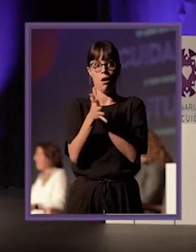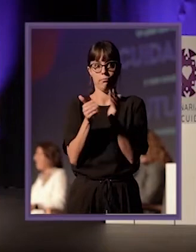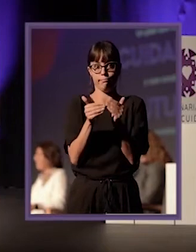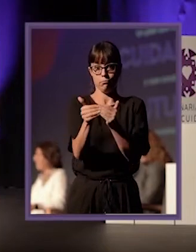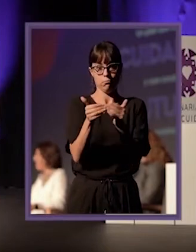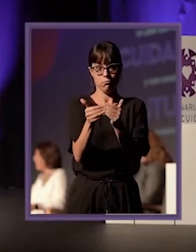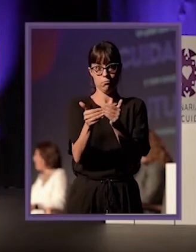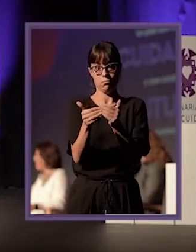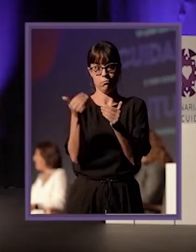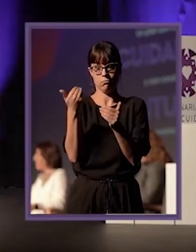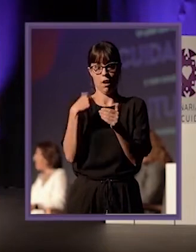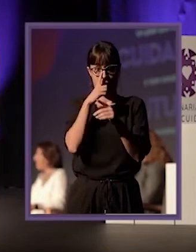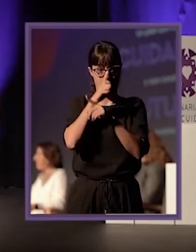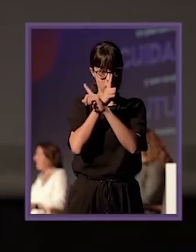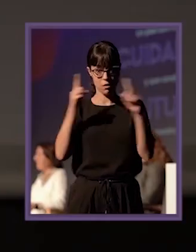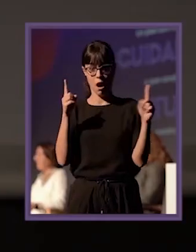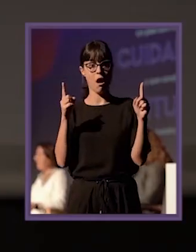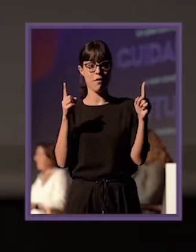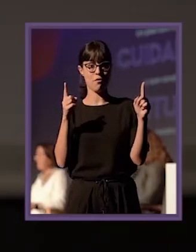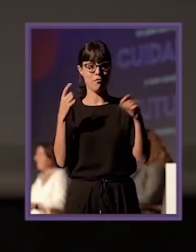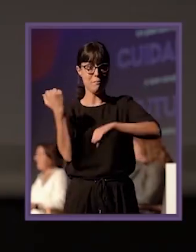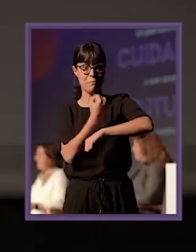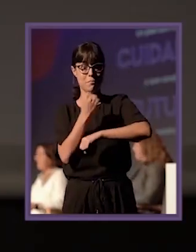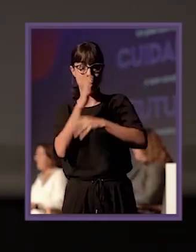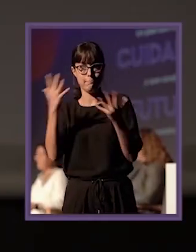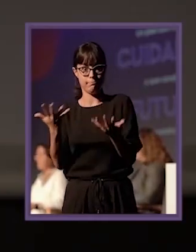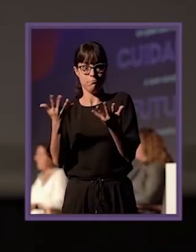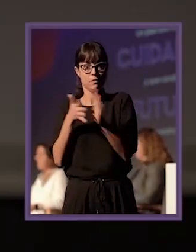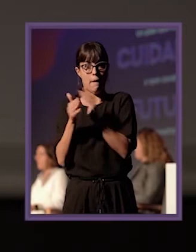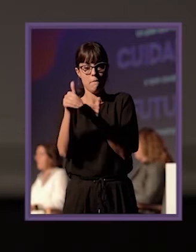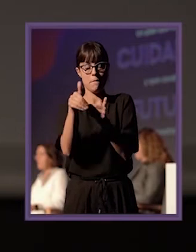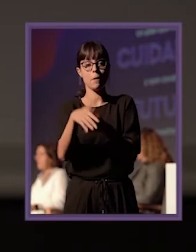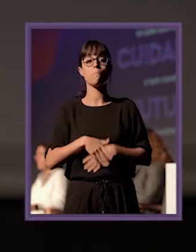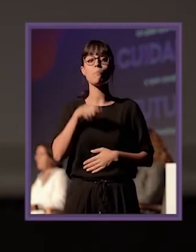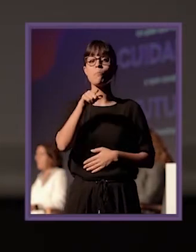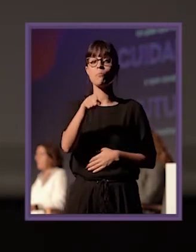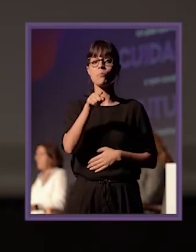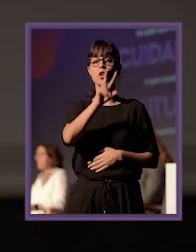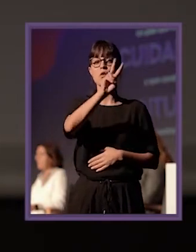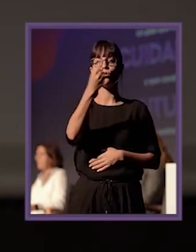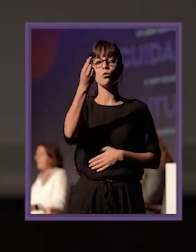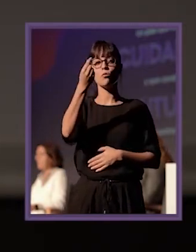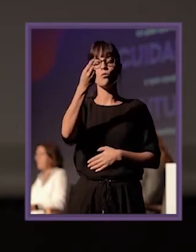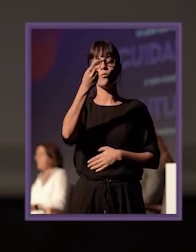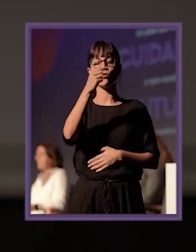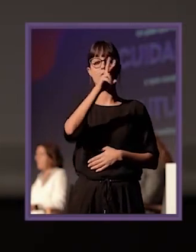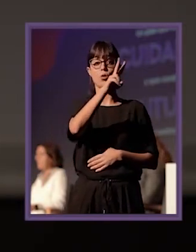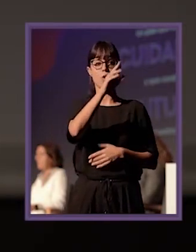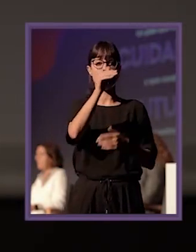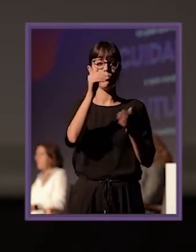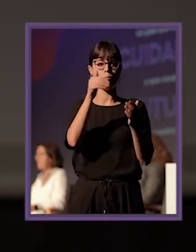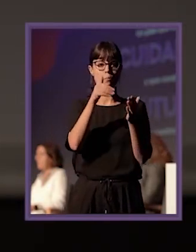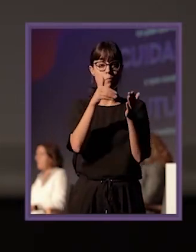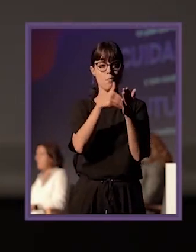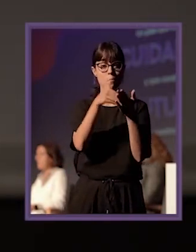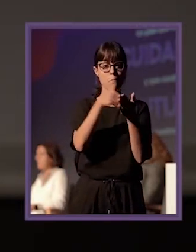a final de año, se prevé crear más de 2,5 millones de puestos de trabajo